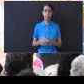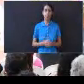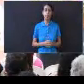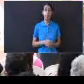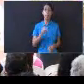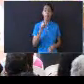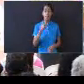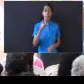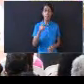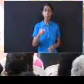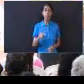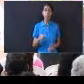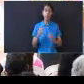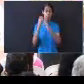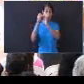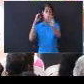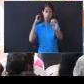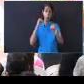que lo dejó.